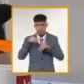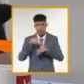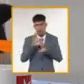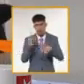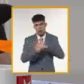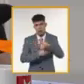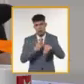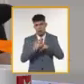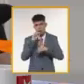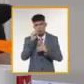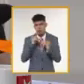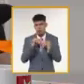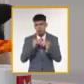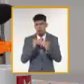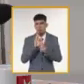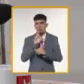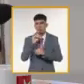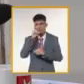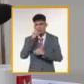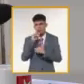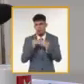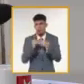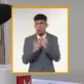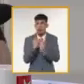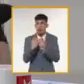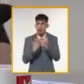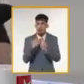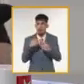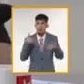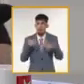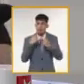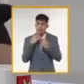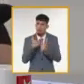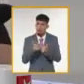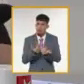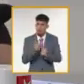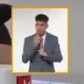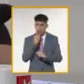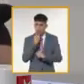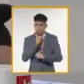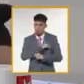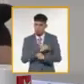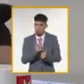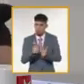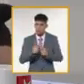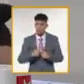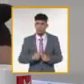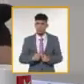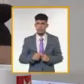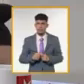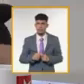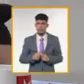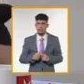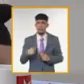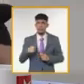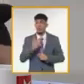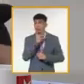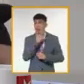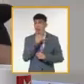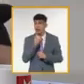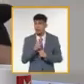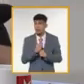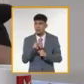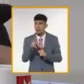logrado resolver del todo, aunque ha habido espacios de debate que se han organizado, pero me parece que en un espacio como este